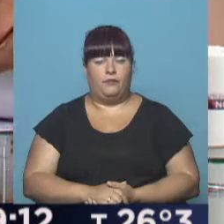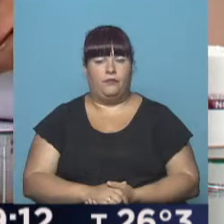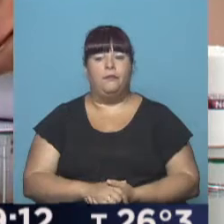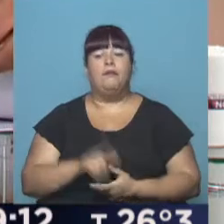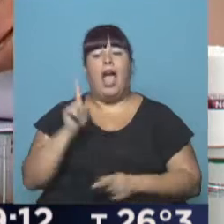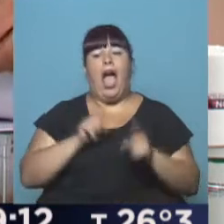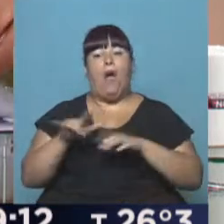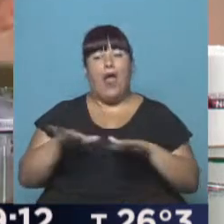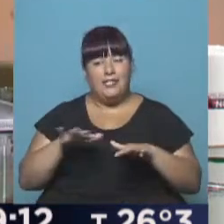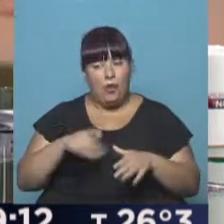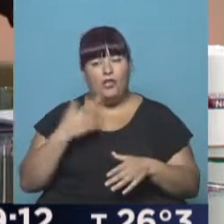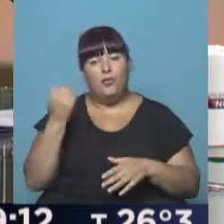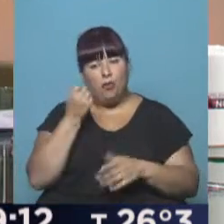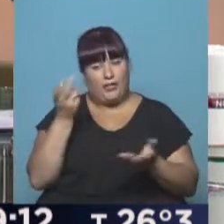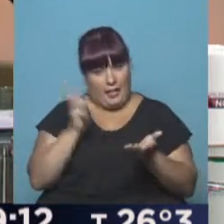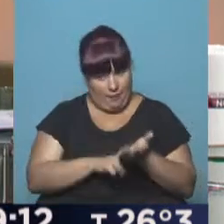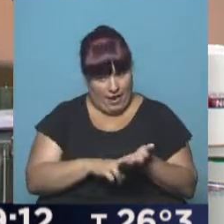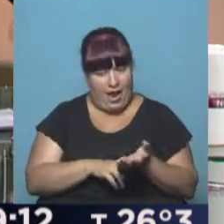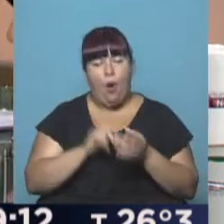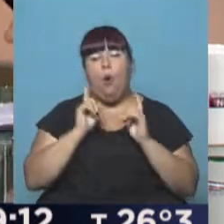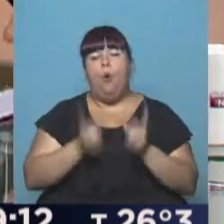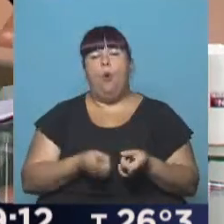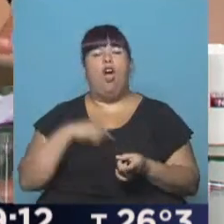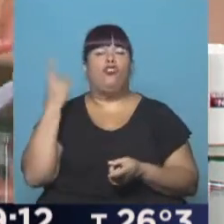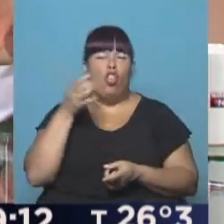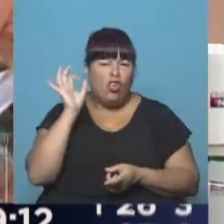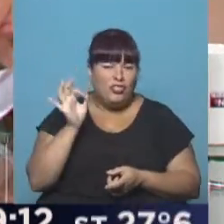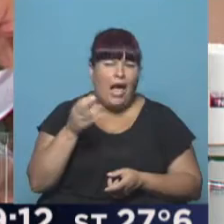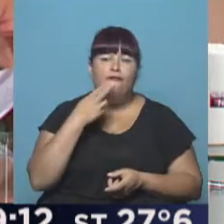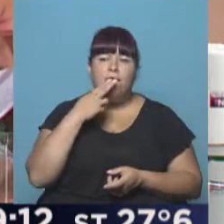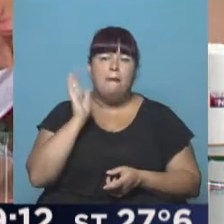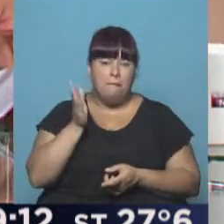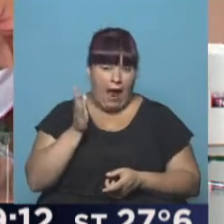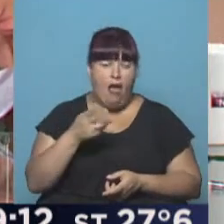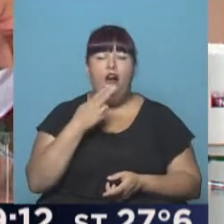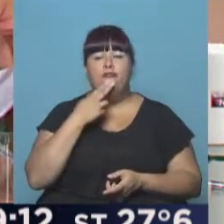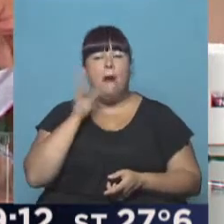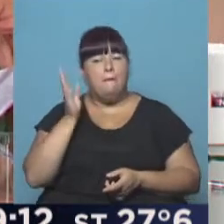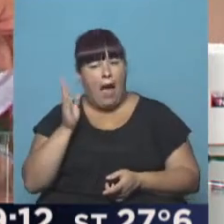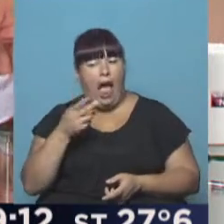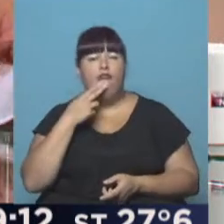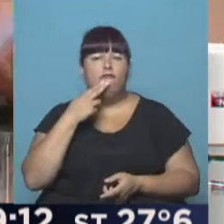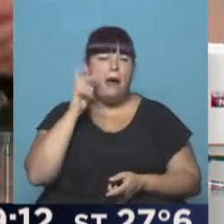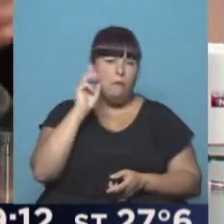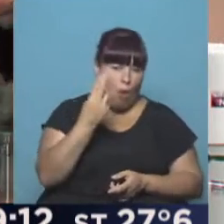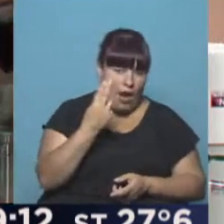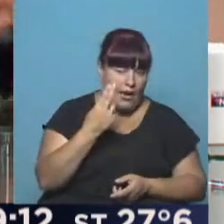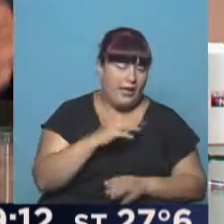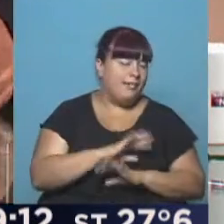Hay situaciones que vale la pena reiterar. Por más que todo el mundo sepa que fumar hace mal, que fumar es malo, que fumar